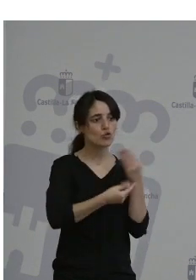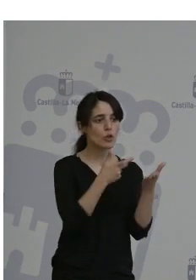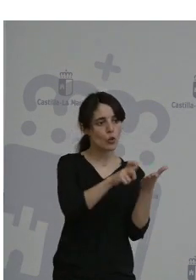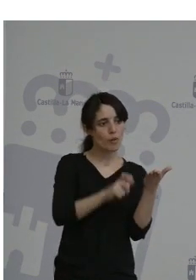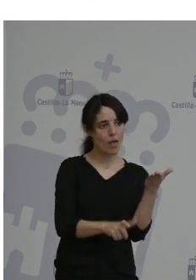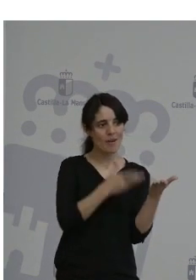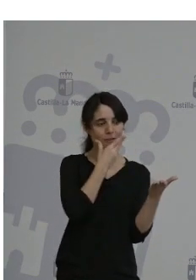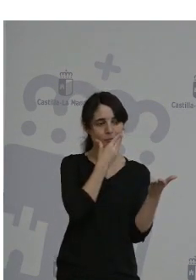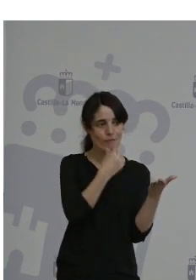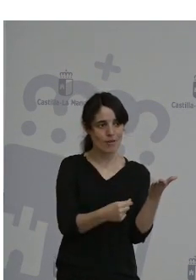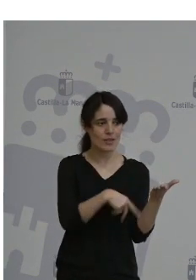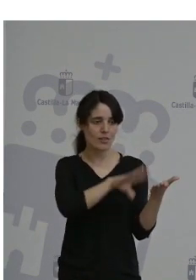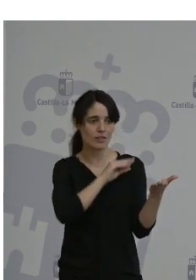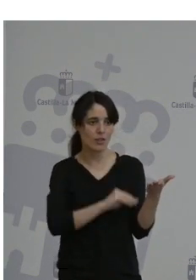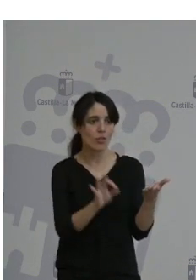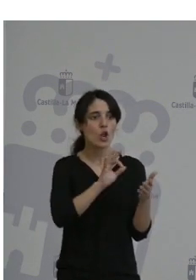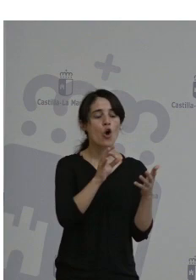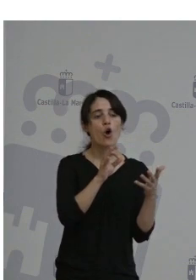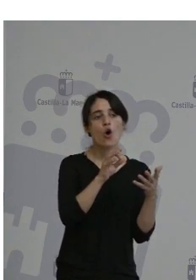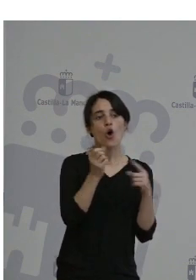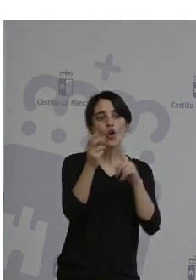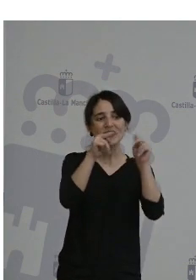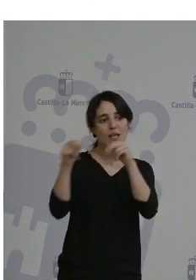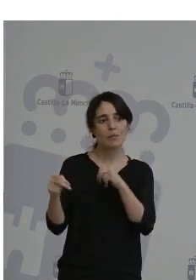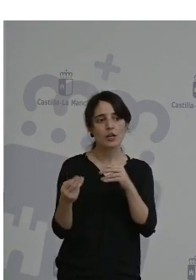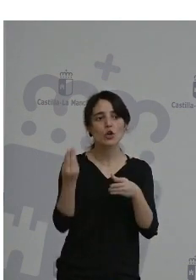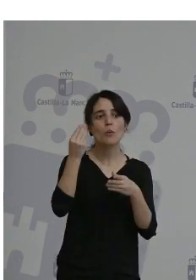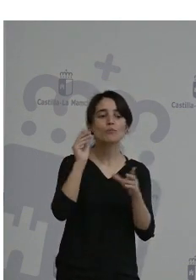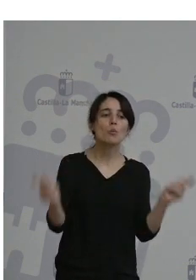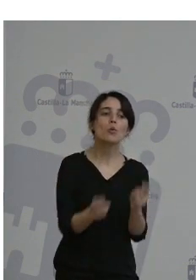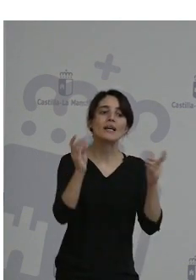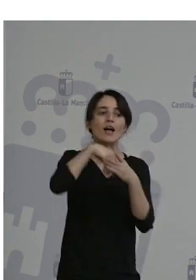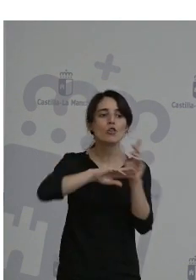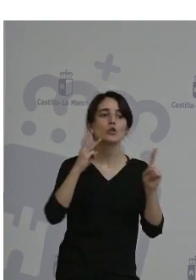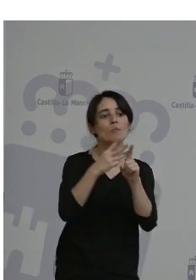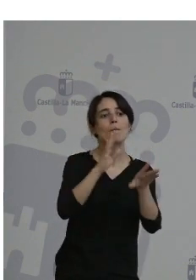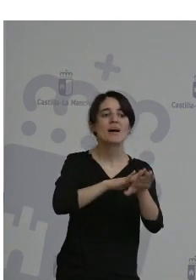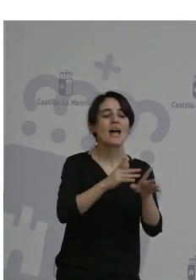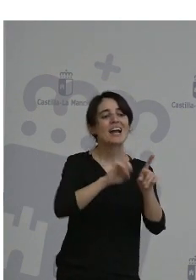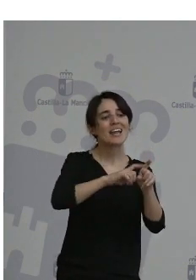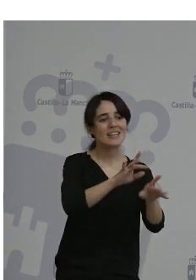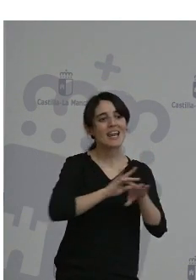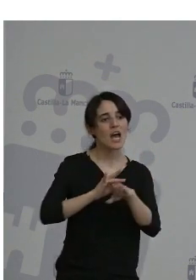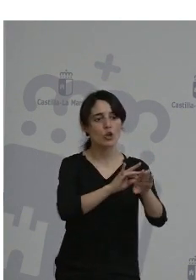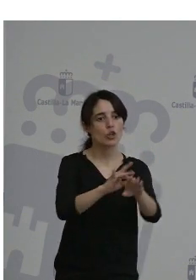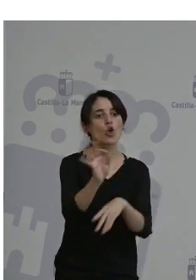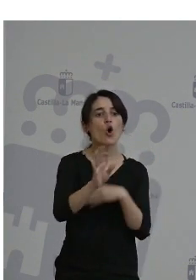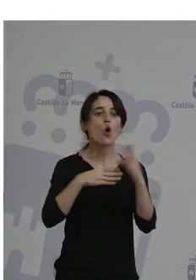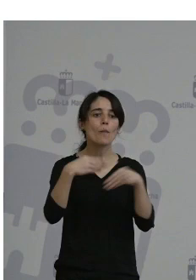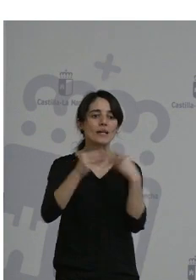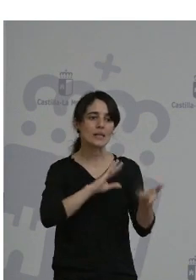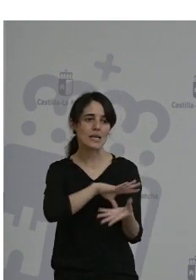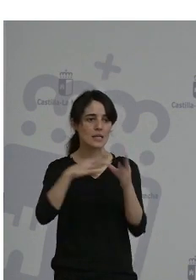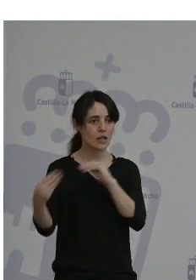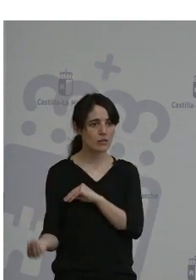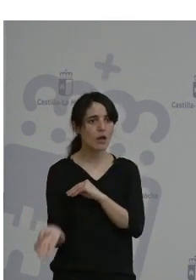16, temarios publicados en la web con carácter orientativo, adaptación de los materiales, cómo había que dirigirse a este